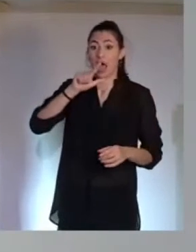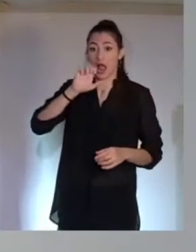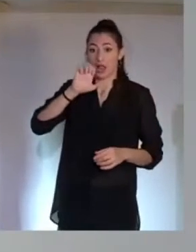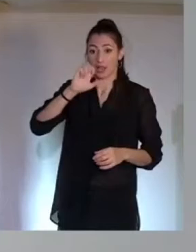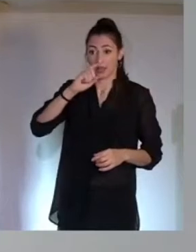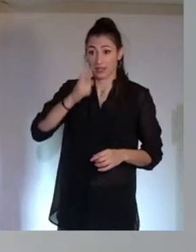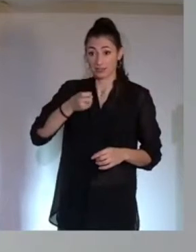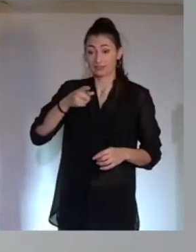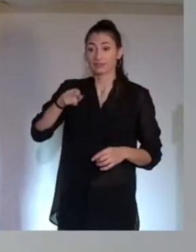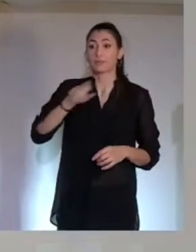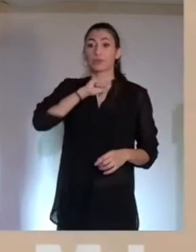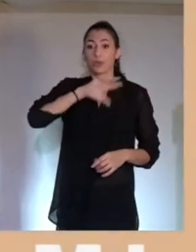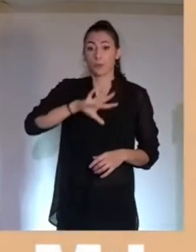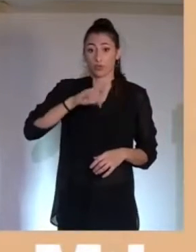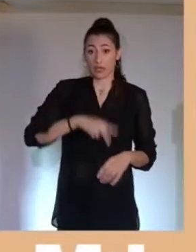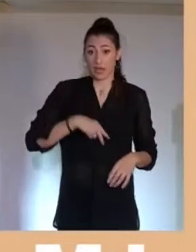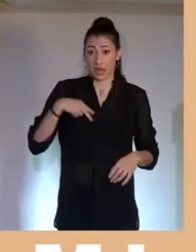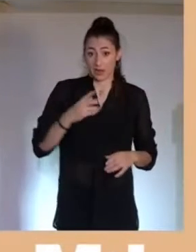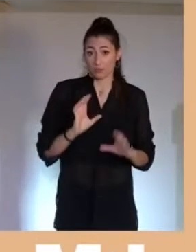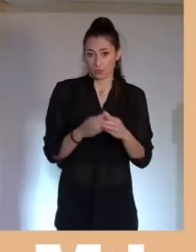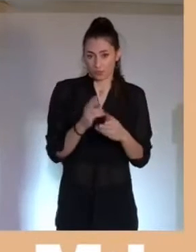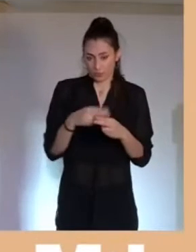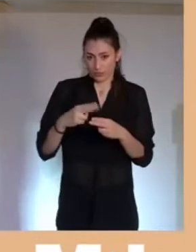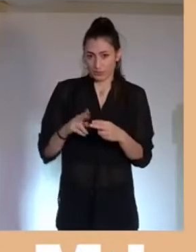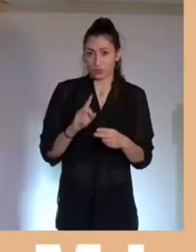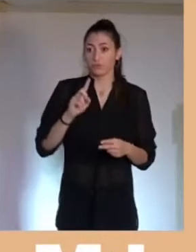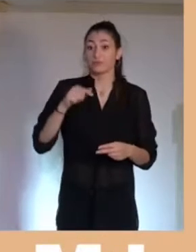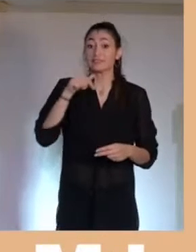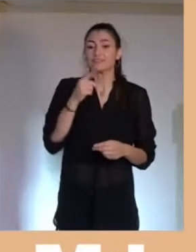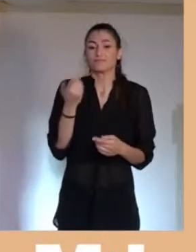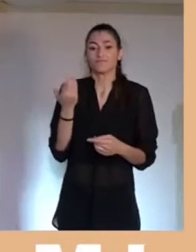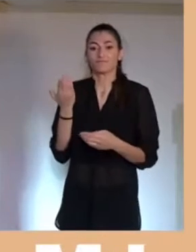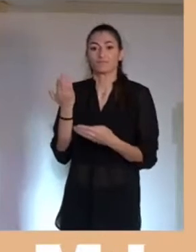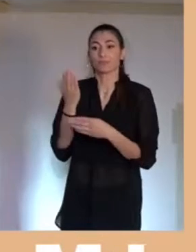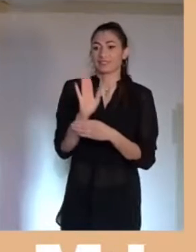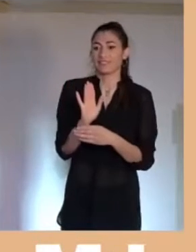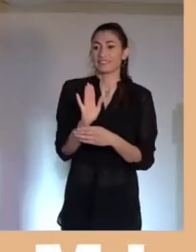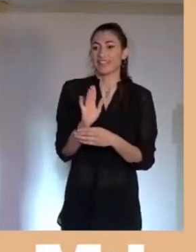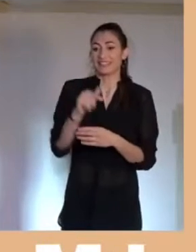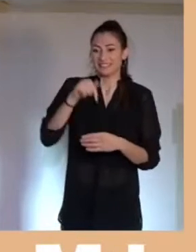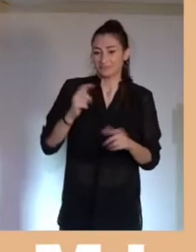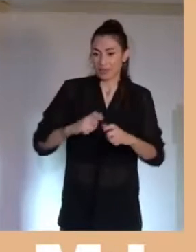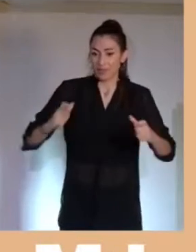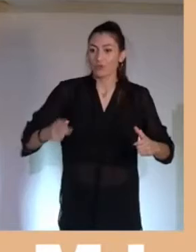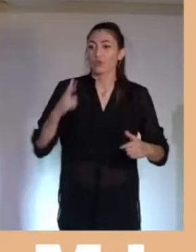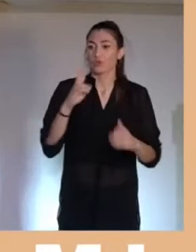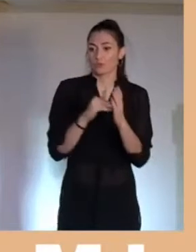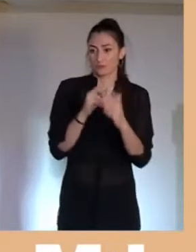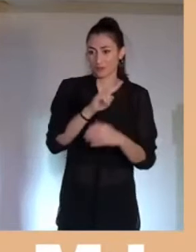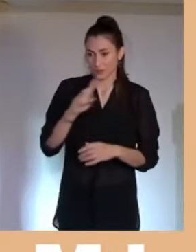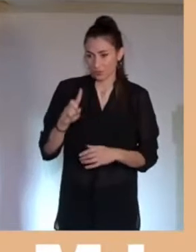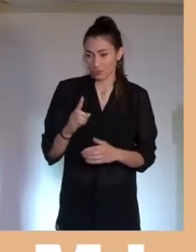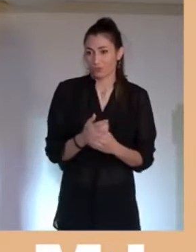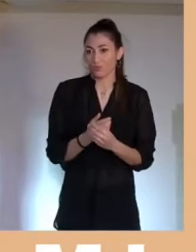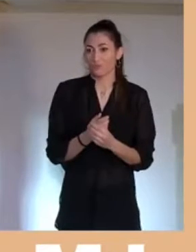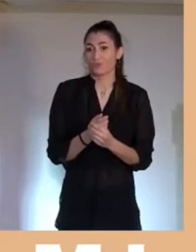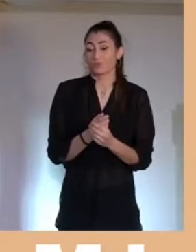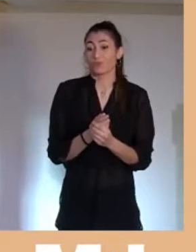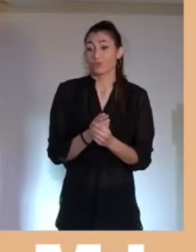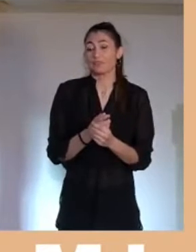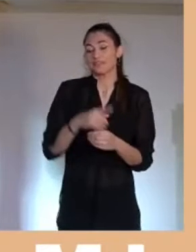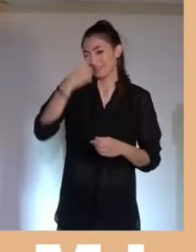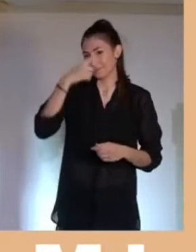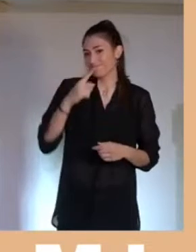portavoz general del partido, para presentar el crecimiento que hemos tenido durante el 2021. Una palabra que se repetirá,